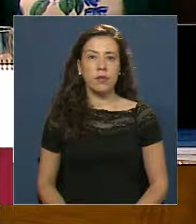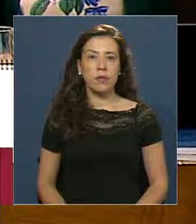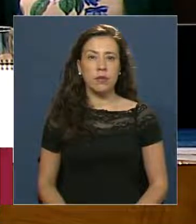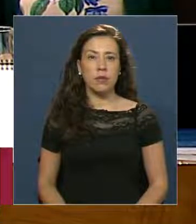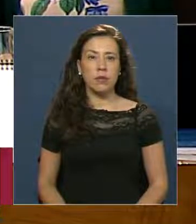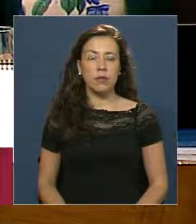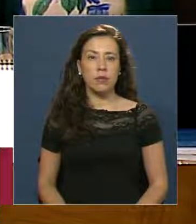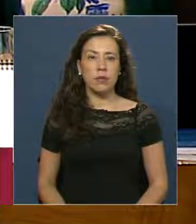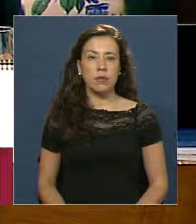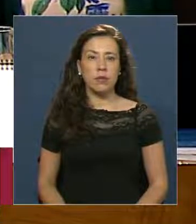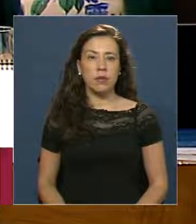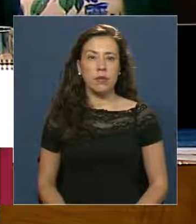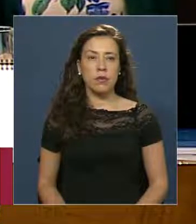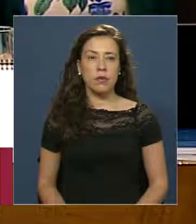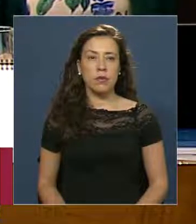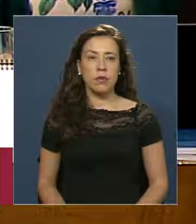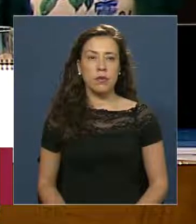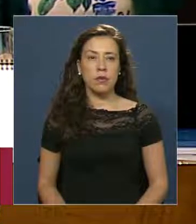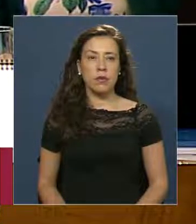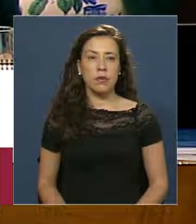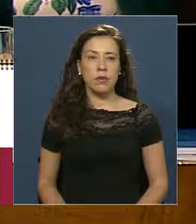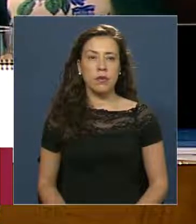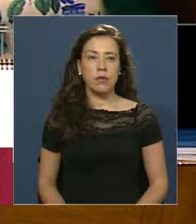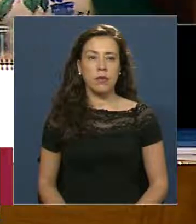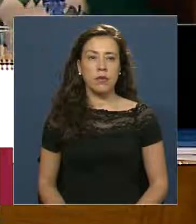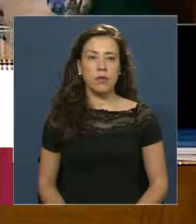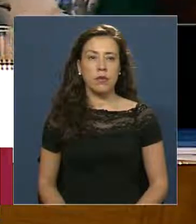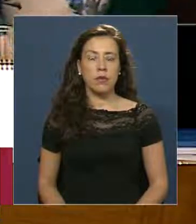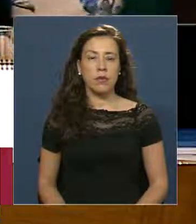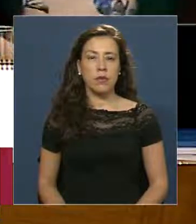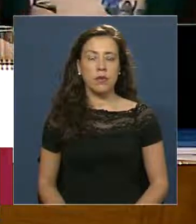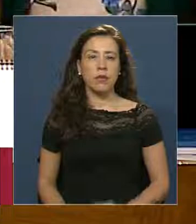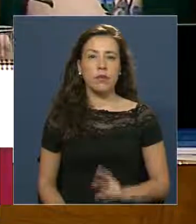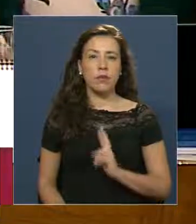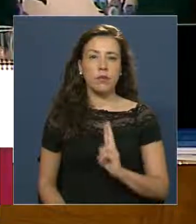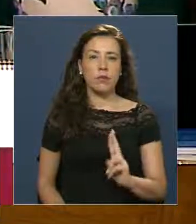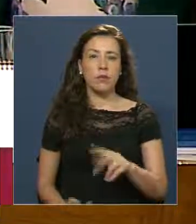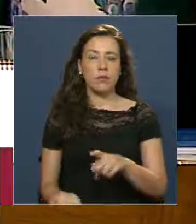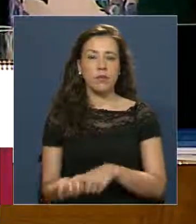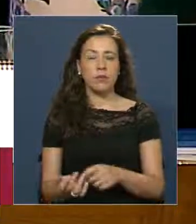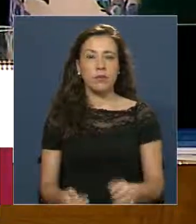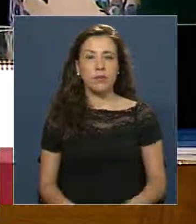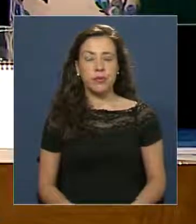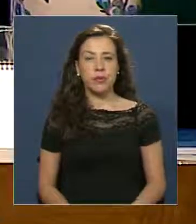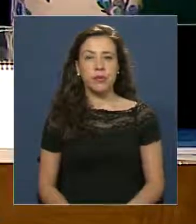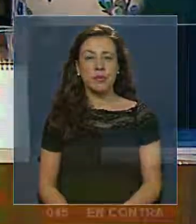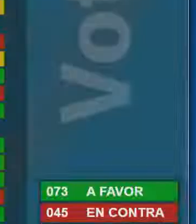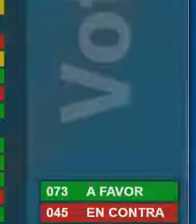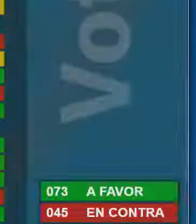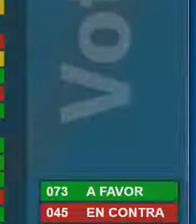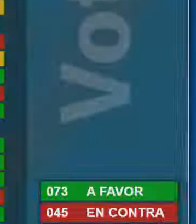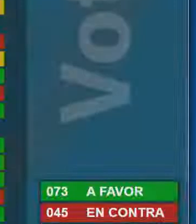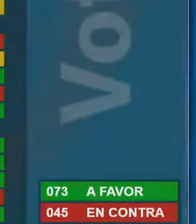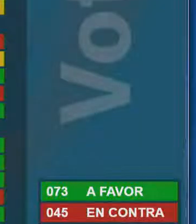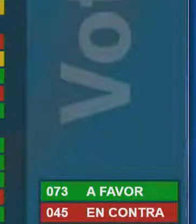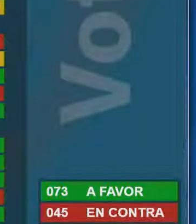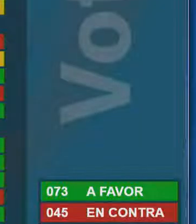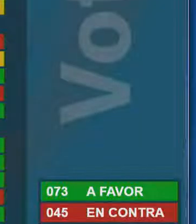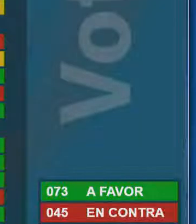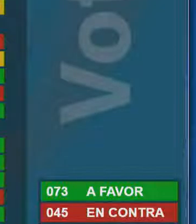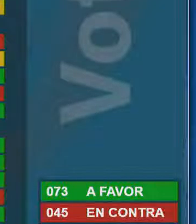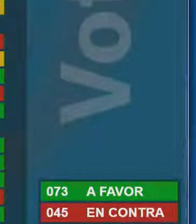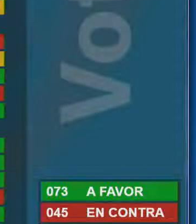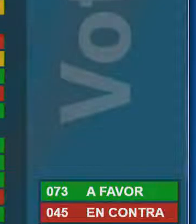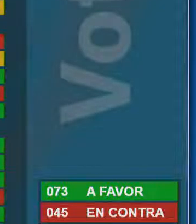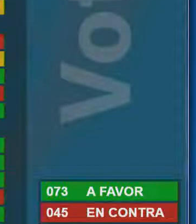¿Quién más? Que se da el impulso. Resultados de la votación. Por la afirmativa, 73